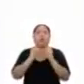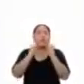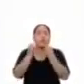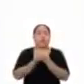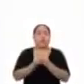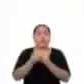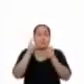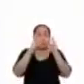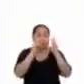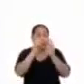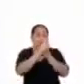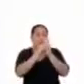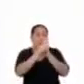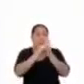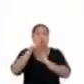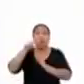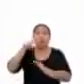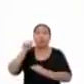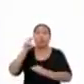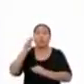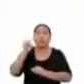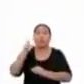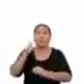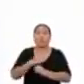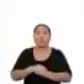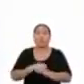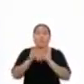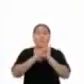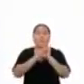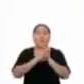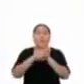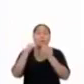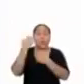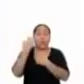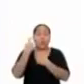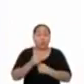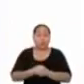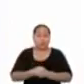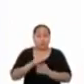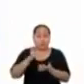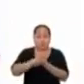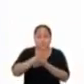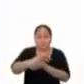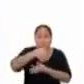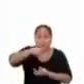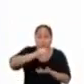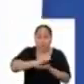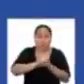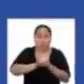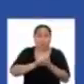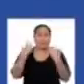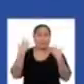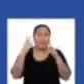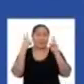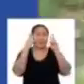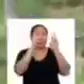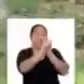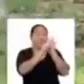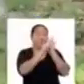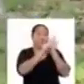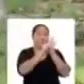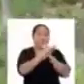sobre globalización y modelos económicos. Siempre tengan a la mano lápiz y papel. Ahora sí, vamos con los